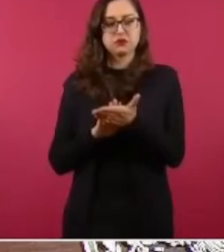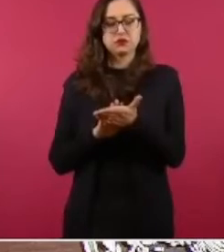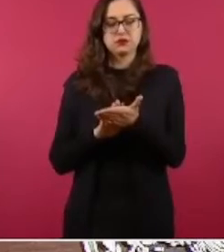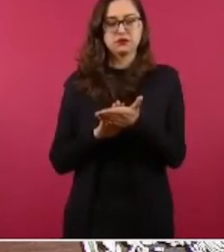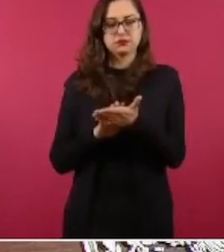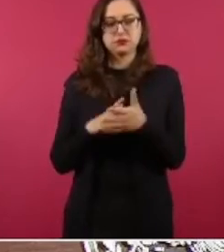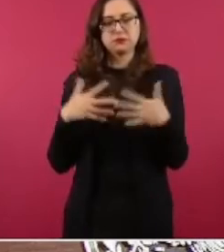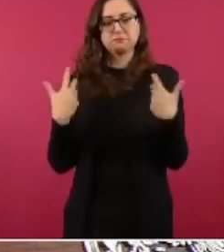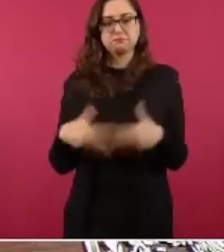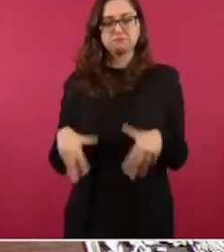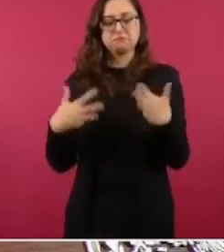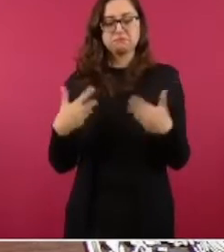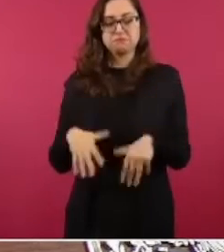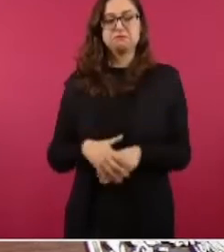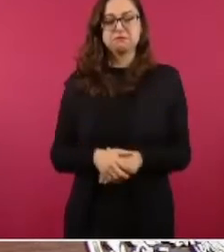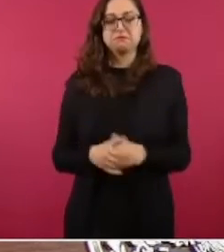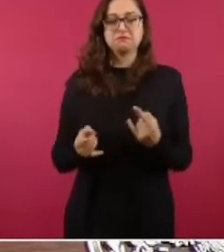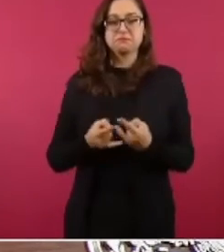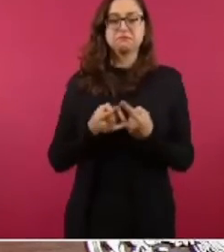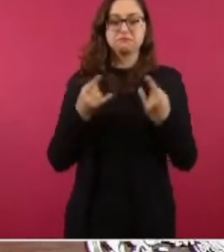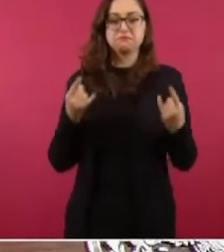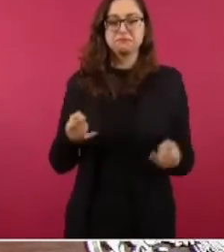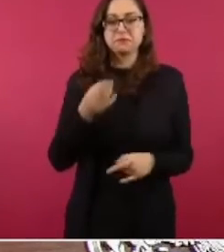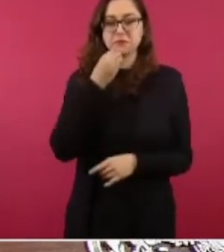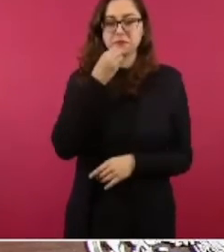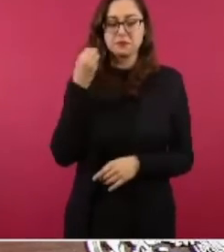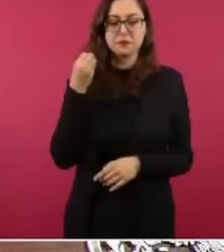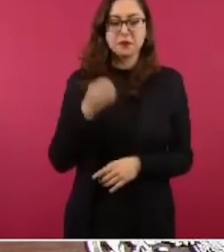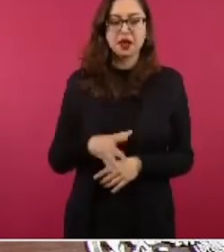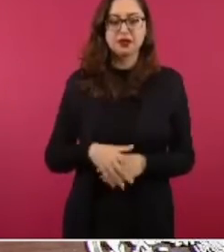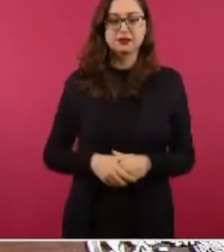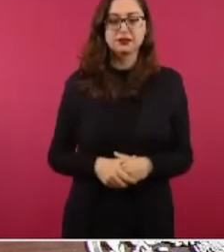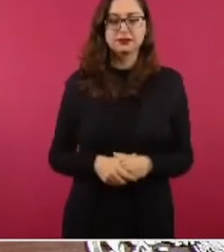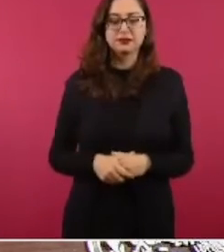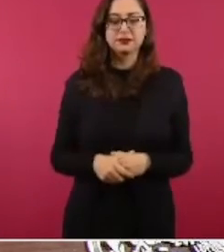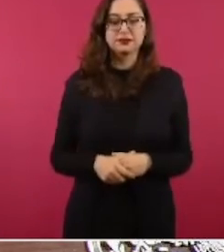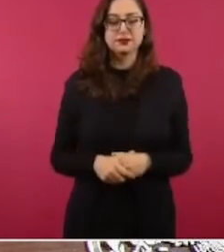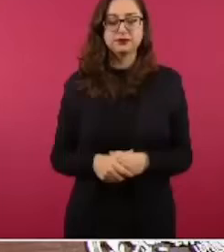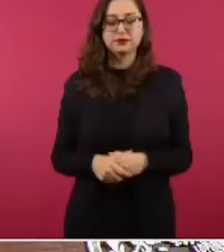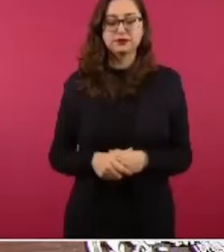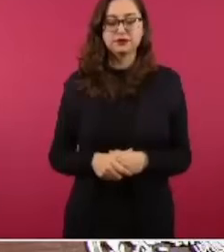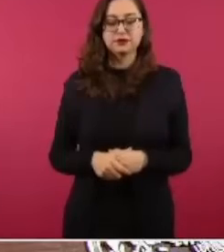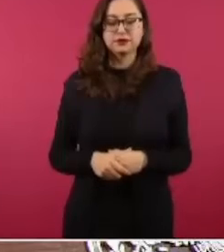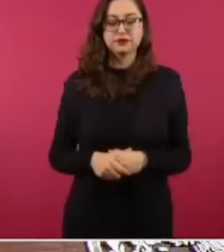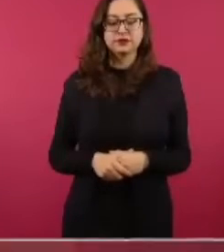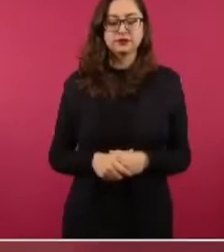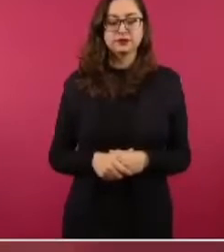Y es muy buena la anécdota, porque lo firmó